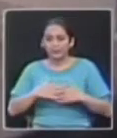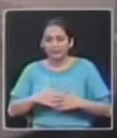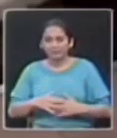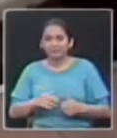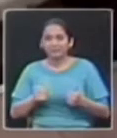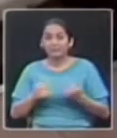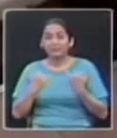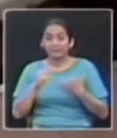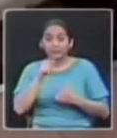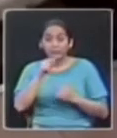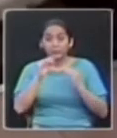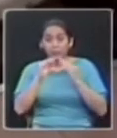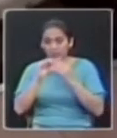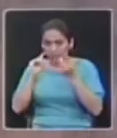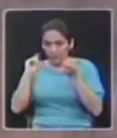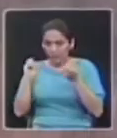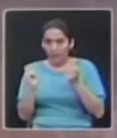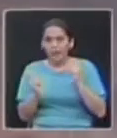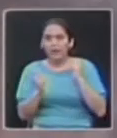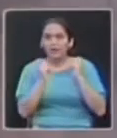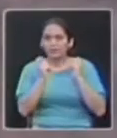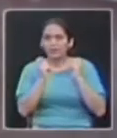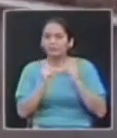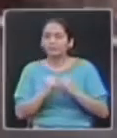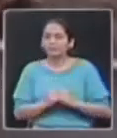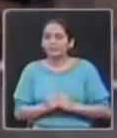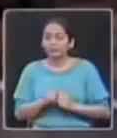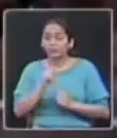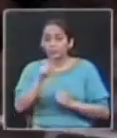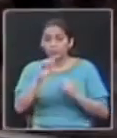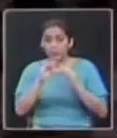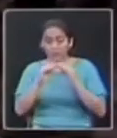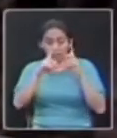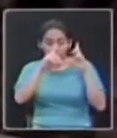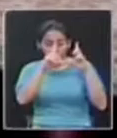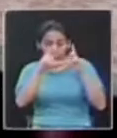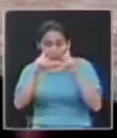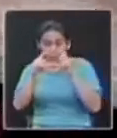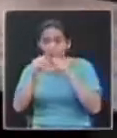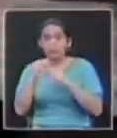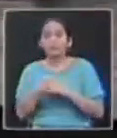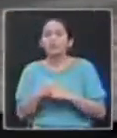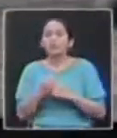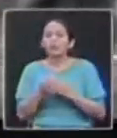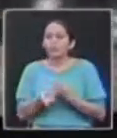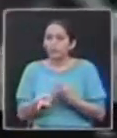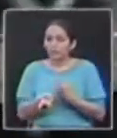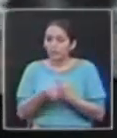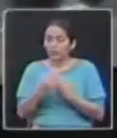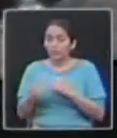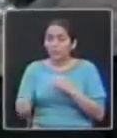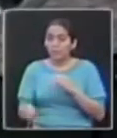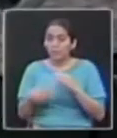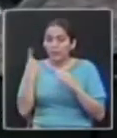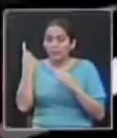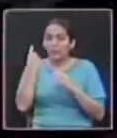a tu casa, remodela con Rialto. Envíanos tus fotos a nuestras redes sociales y recibirás recomendaciones y presupuestos.